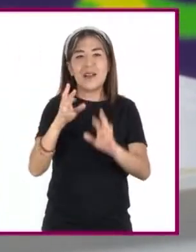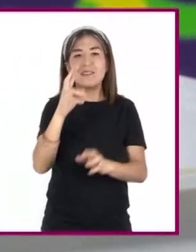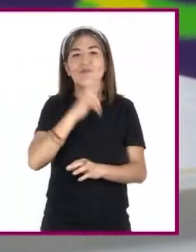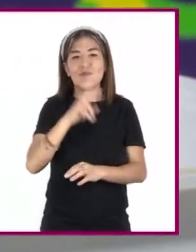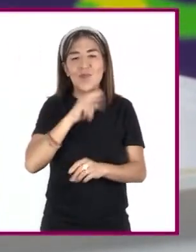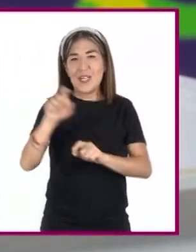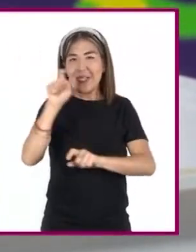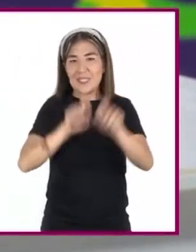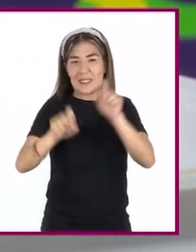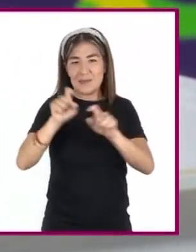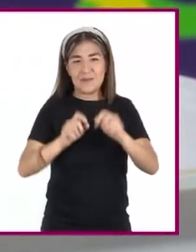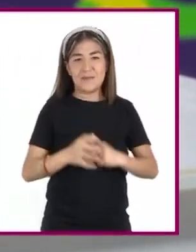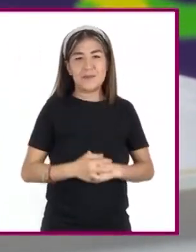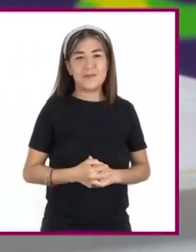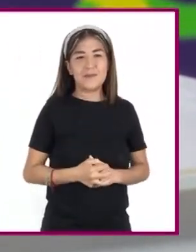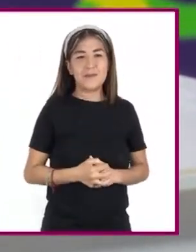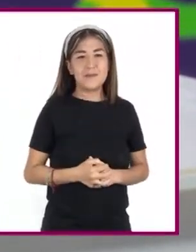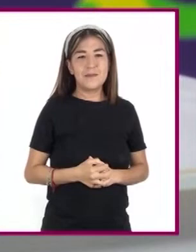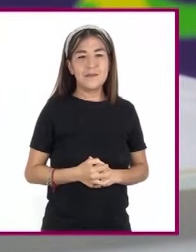reacción química.